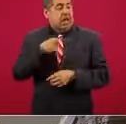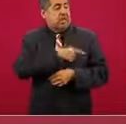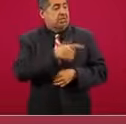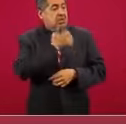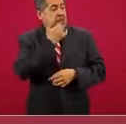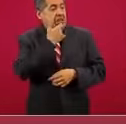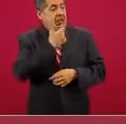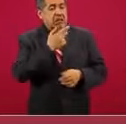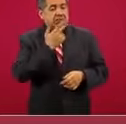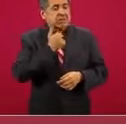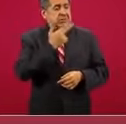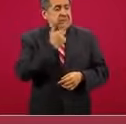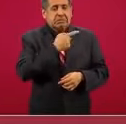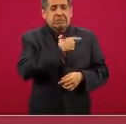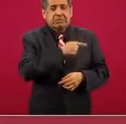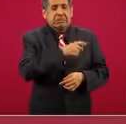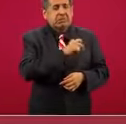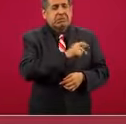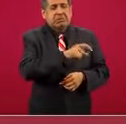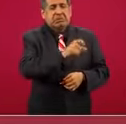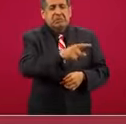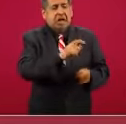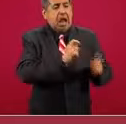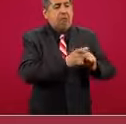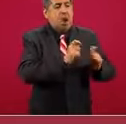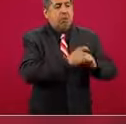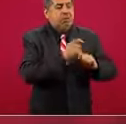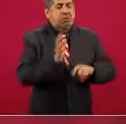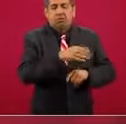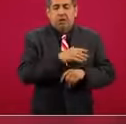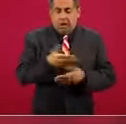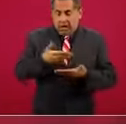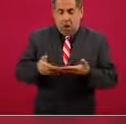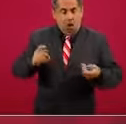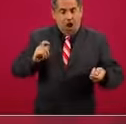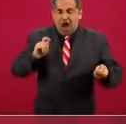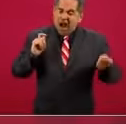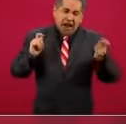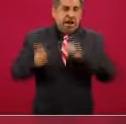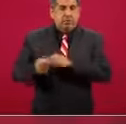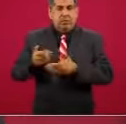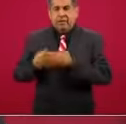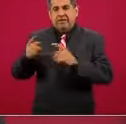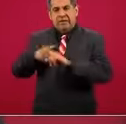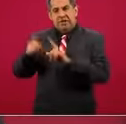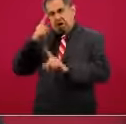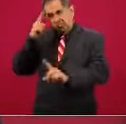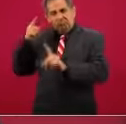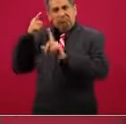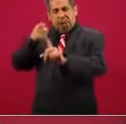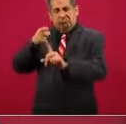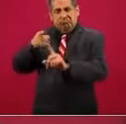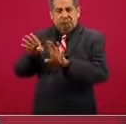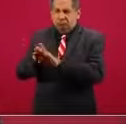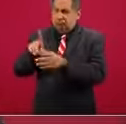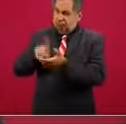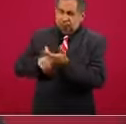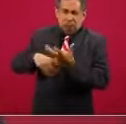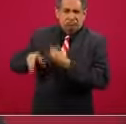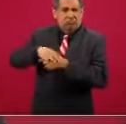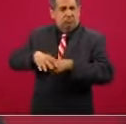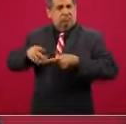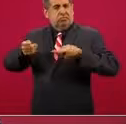siguió sirviendo a los mismos intereses. Hoy el objetivo es recuperar el gobierno